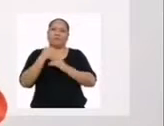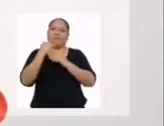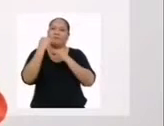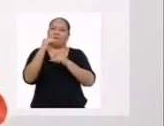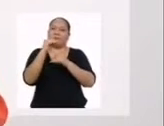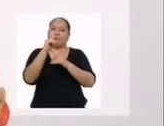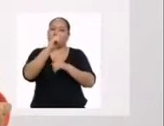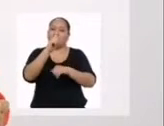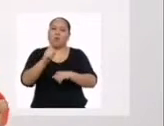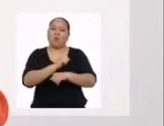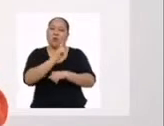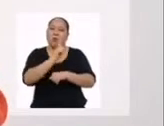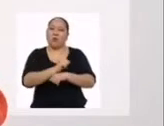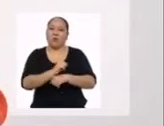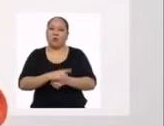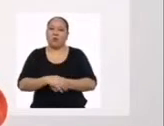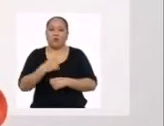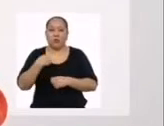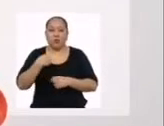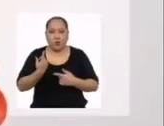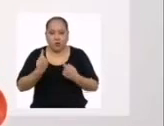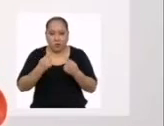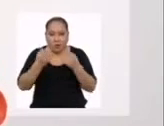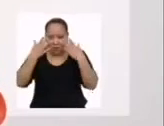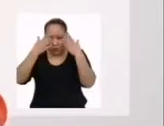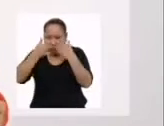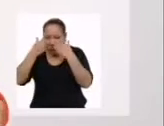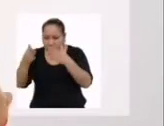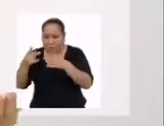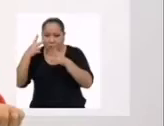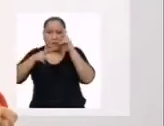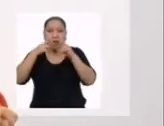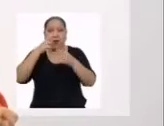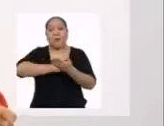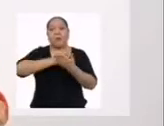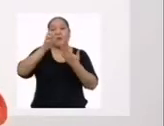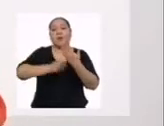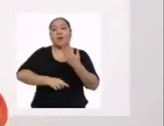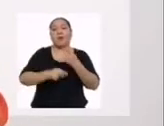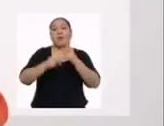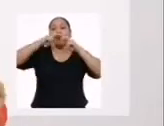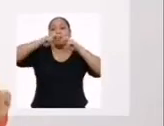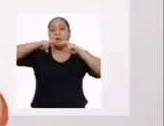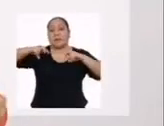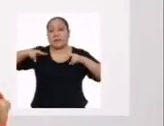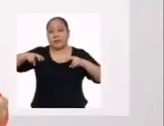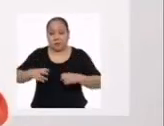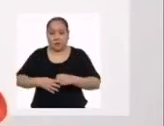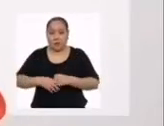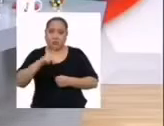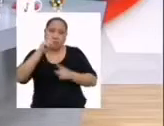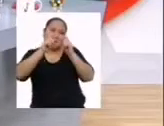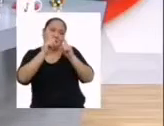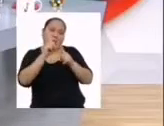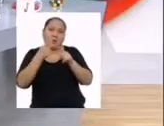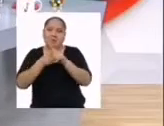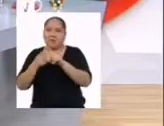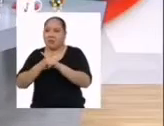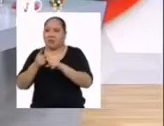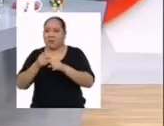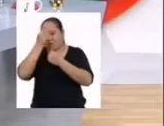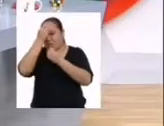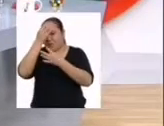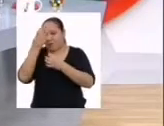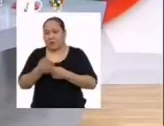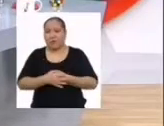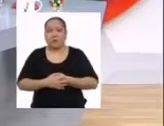día. Y trato de enfocarme en ver programas que hacen una labor de investigación, que consultan varias fuentes. Hablando de